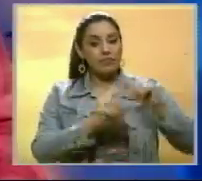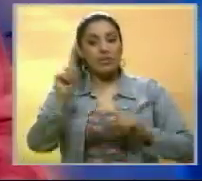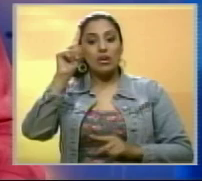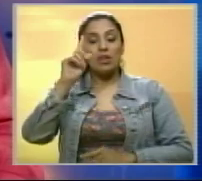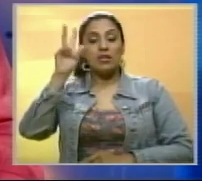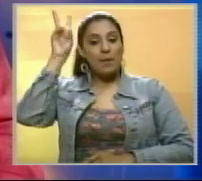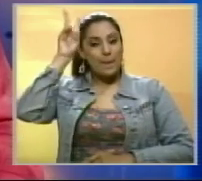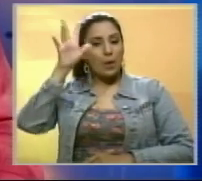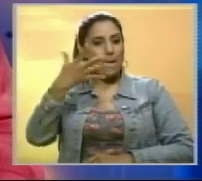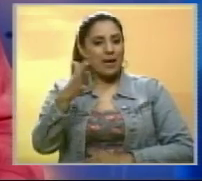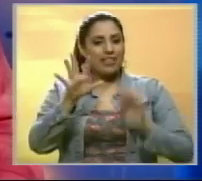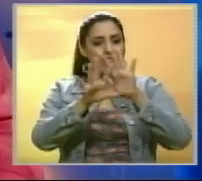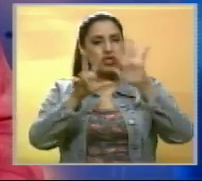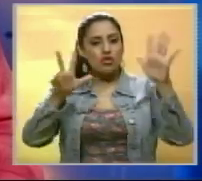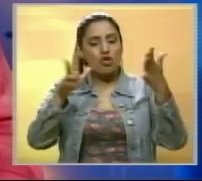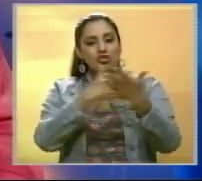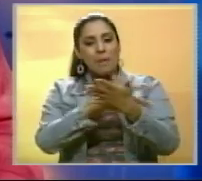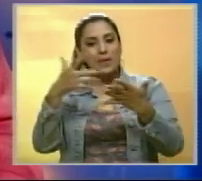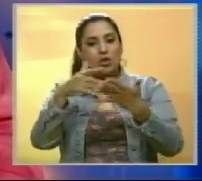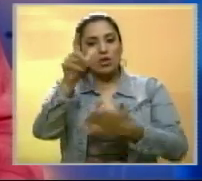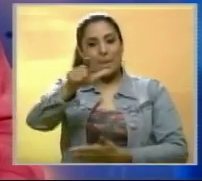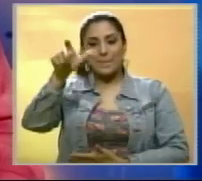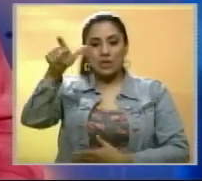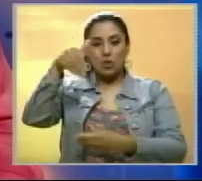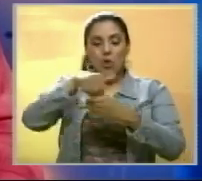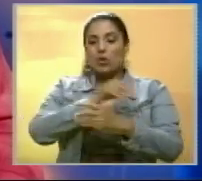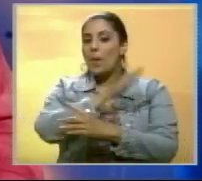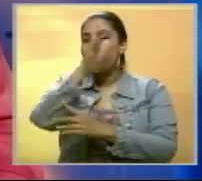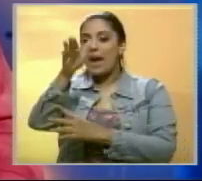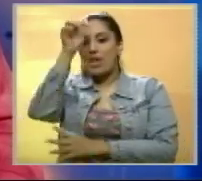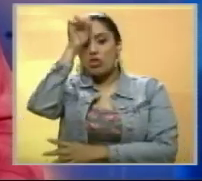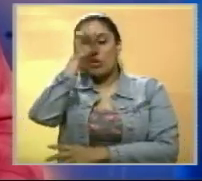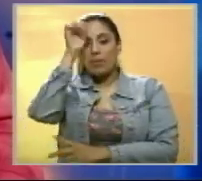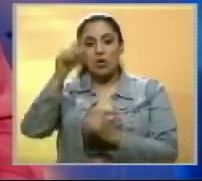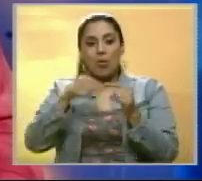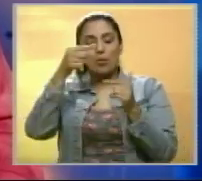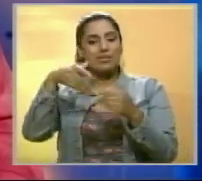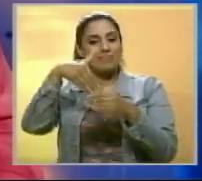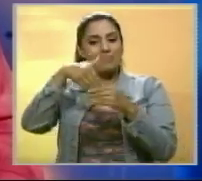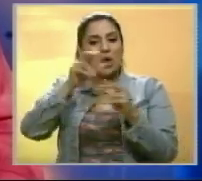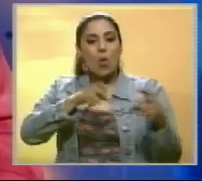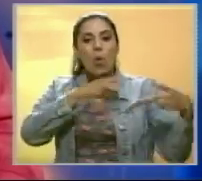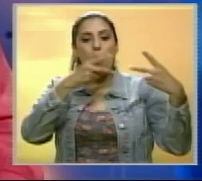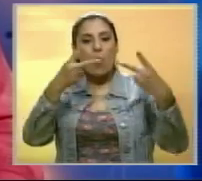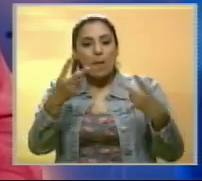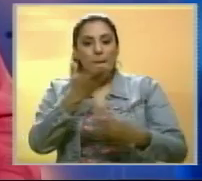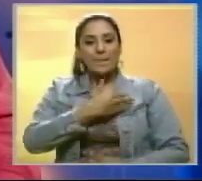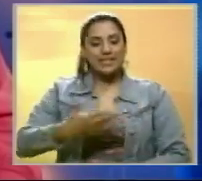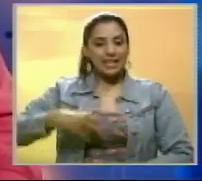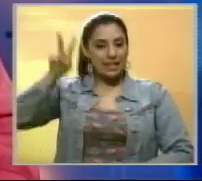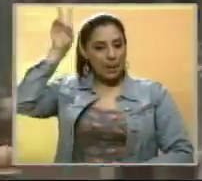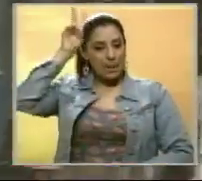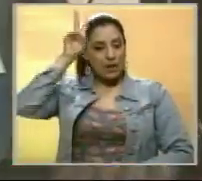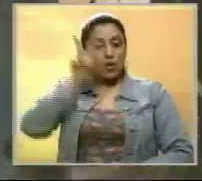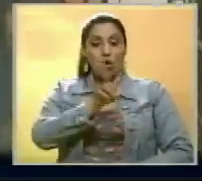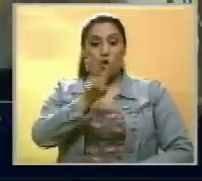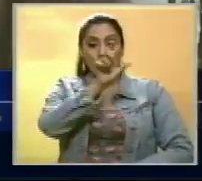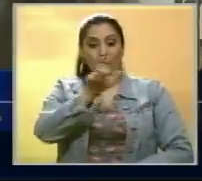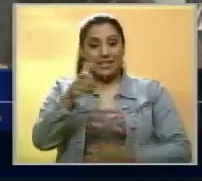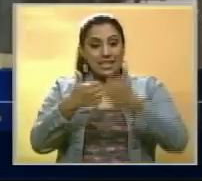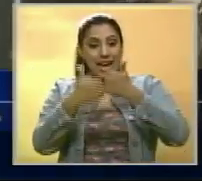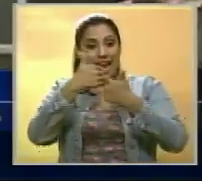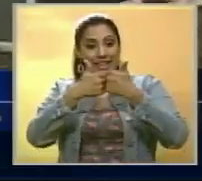En Perú, al menos 18 millones de electores acudirán el próximo domingo a las urnas para elegir al nuevo presidente del país. Los dos aspirantes